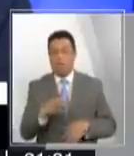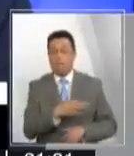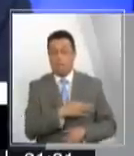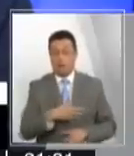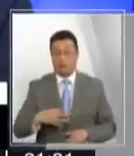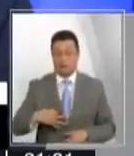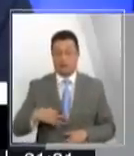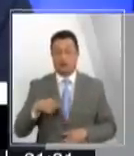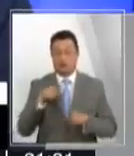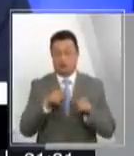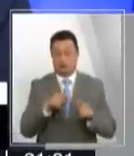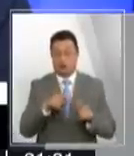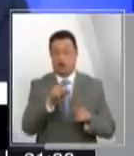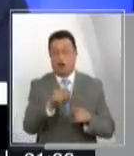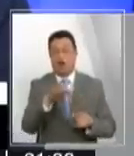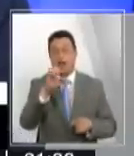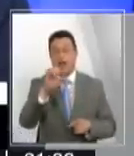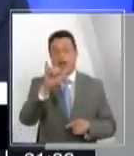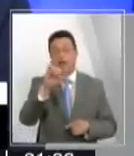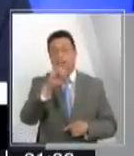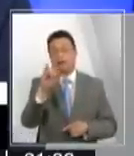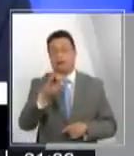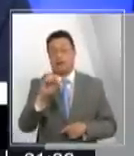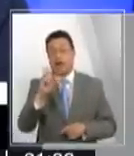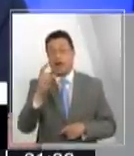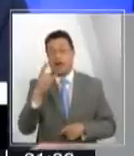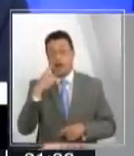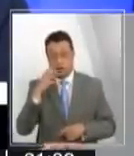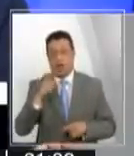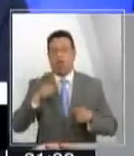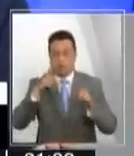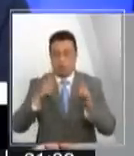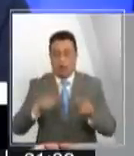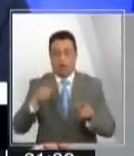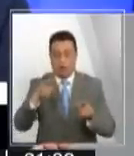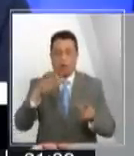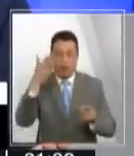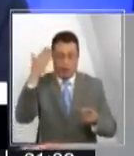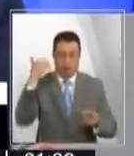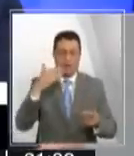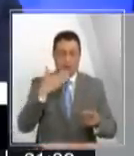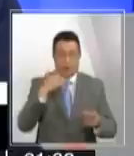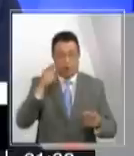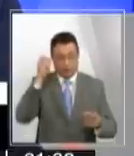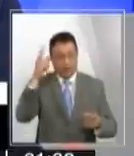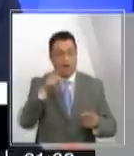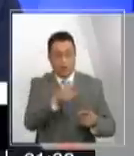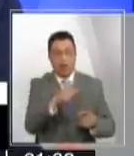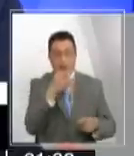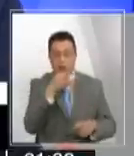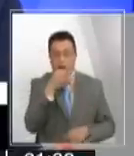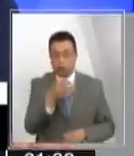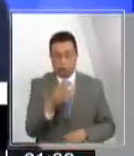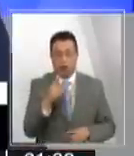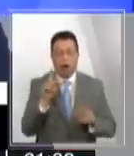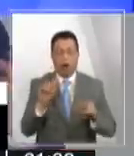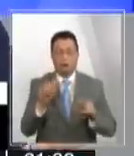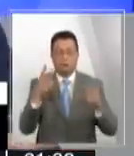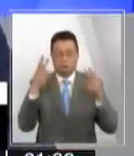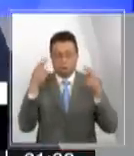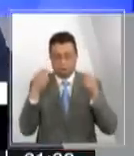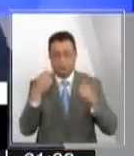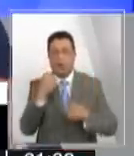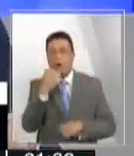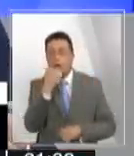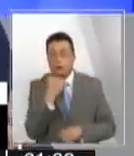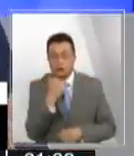Sexpress conocía esto por ahí por el mes de julio y no he visto ningún gesto de reconocimiento de